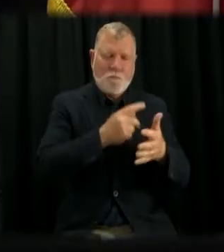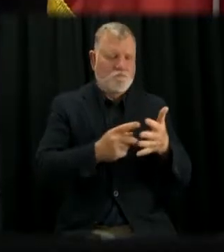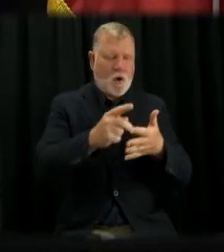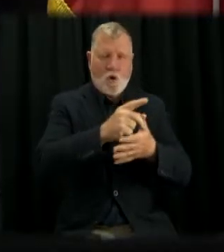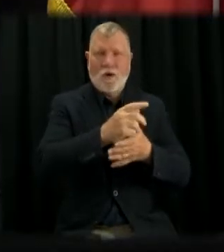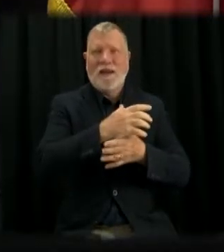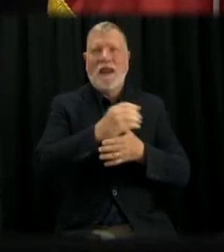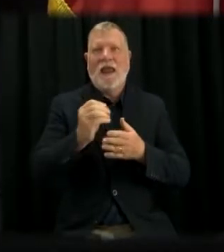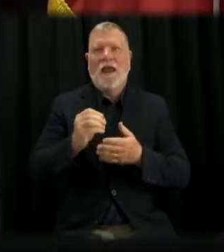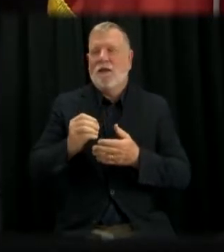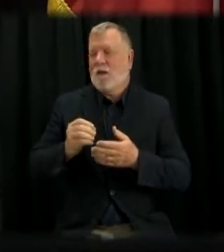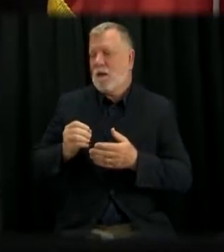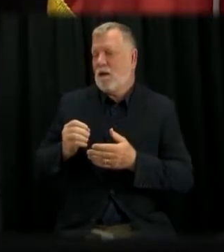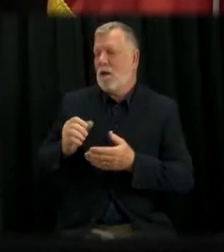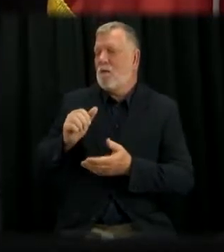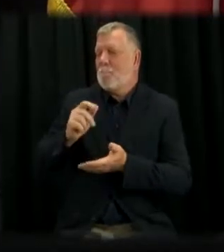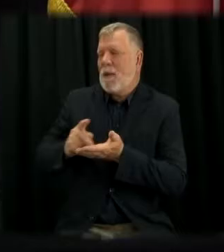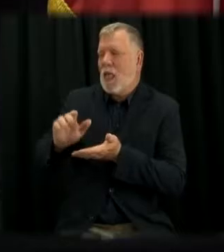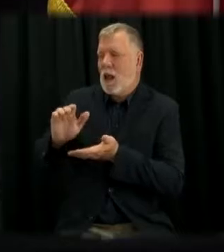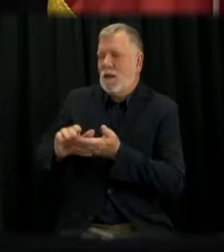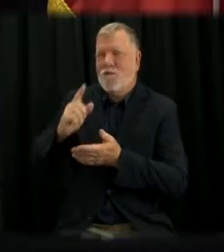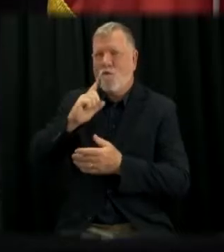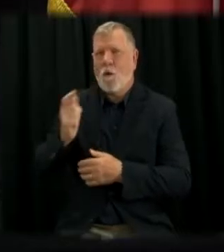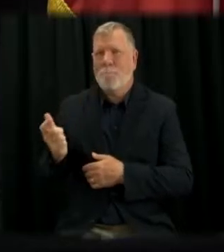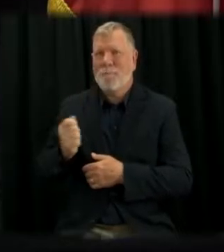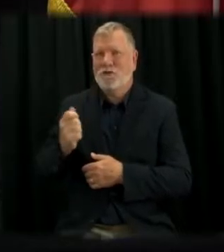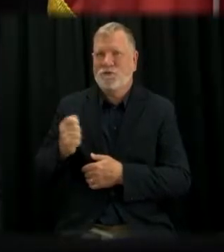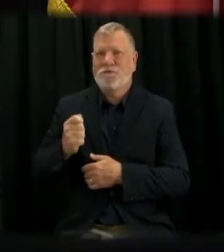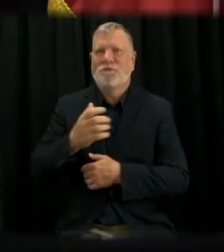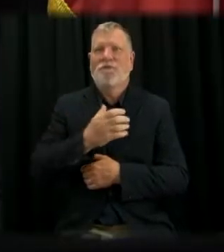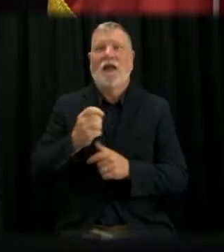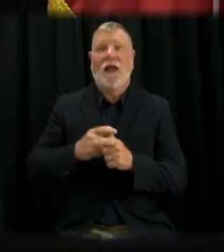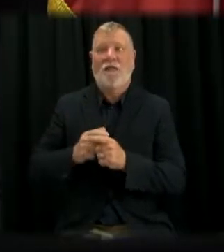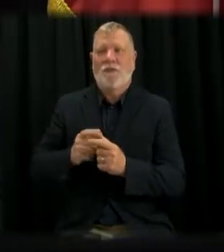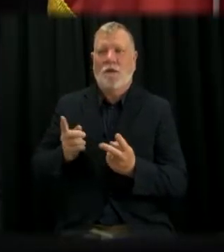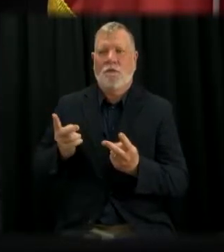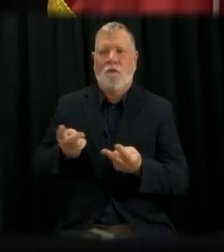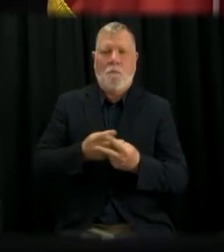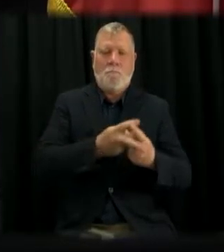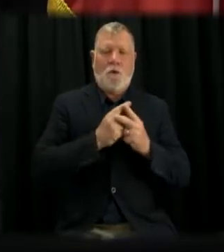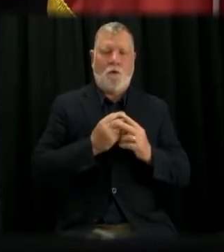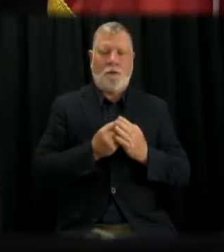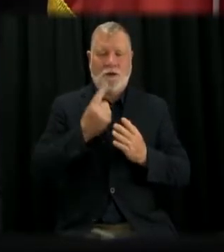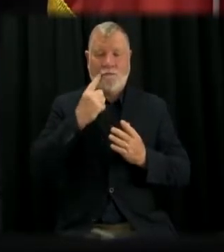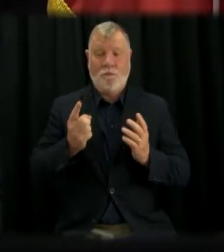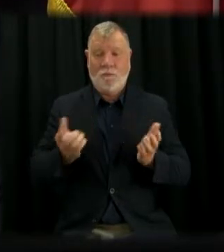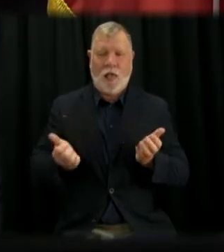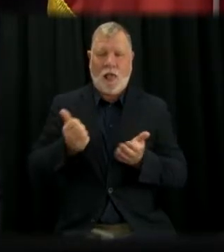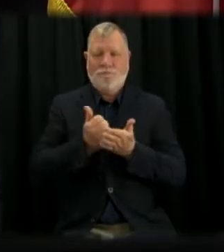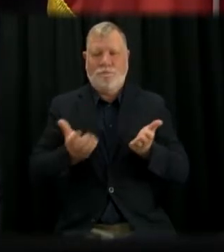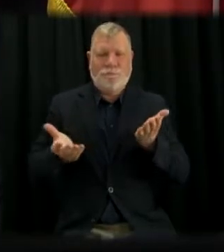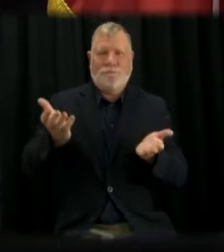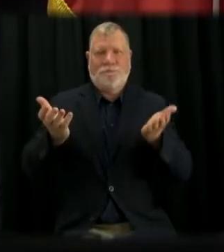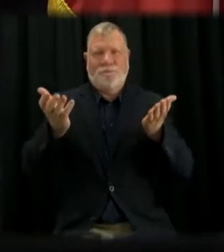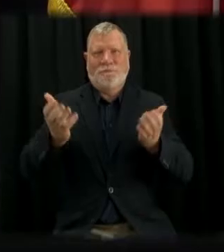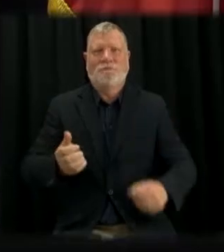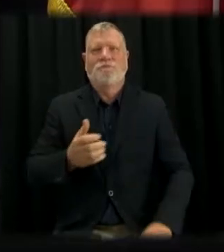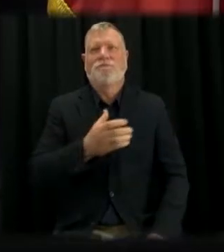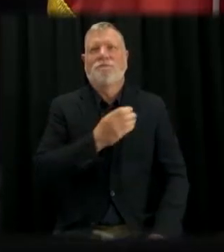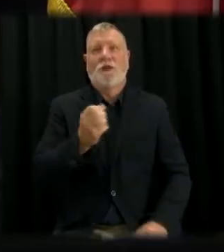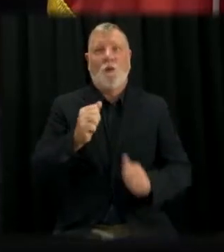que no son prioridades y ha dejado áreas como las pensiones y otros servicios claves sin financiamiento y ha terminado